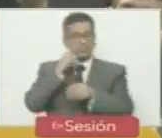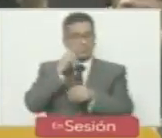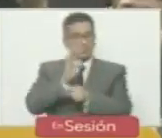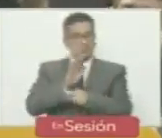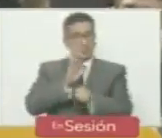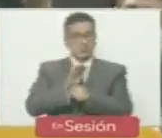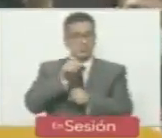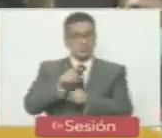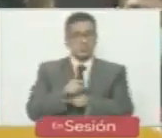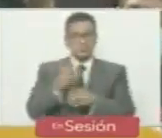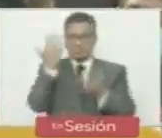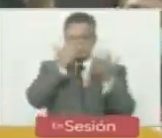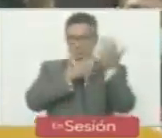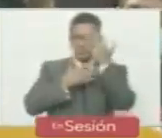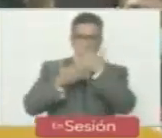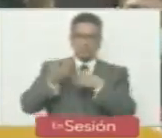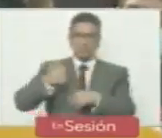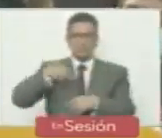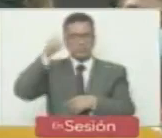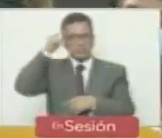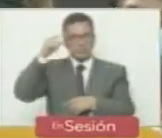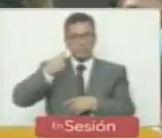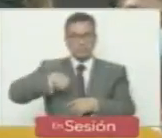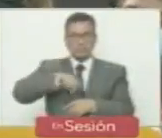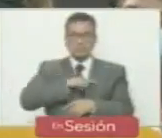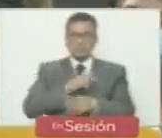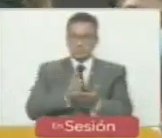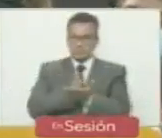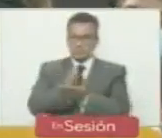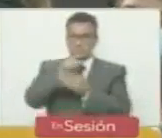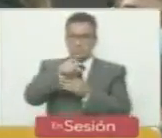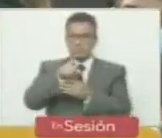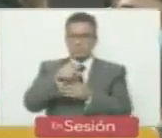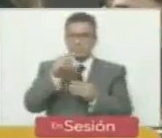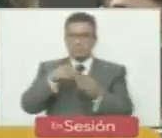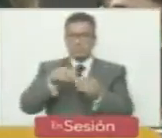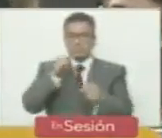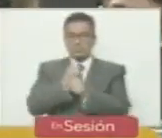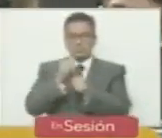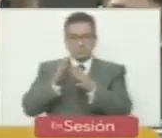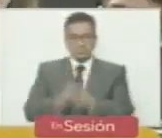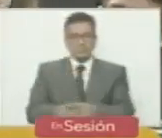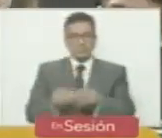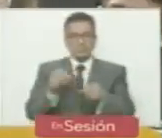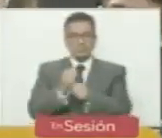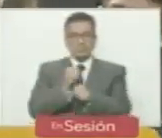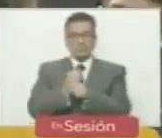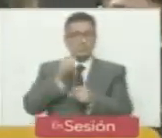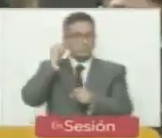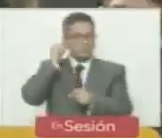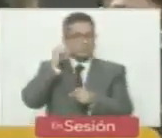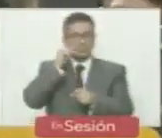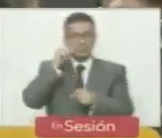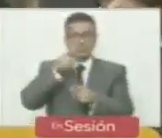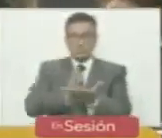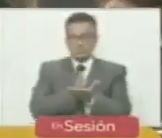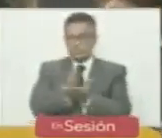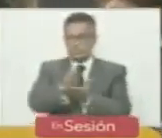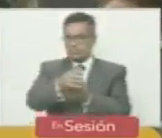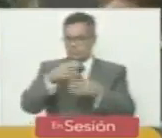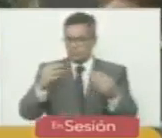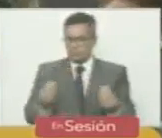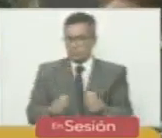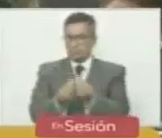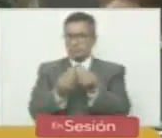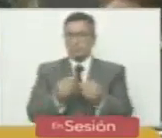con confundirnos. Hoy seguiremos estando del lado del trabajador, del lado de la trabajadora, y seguiremos